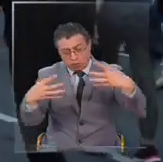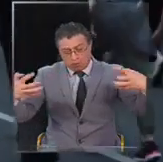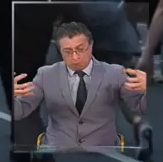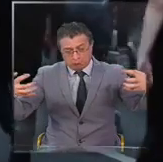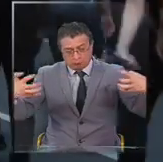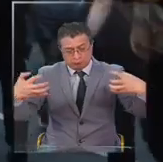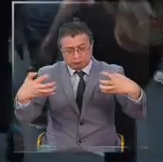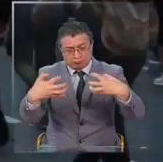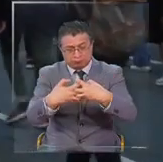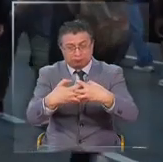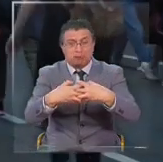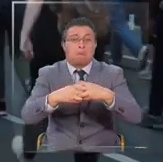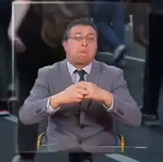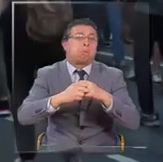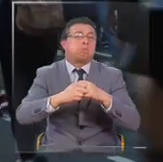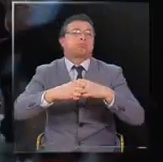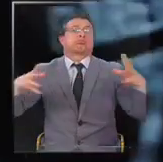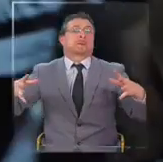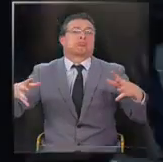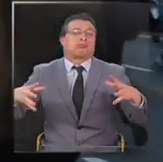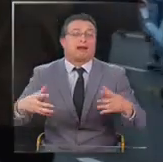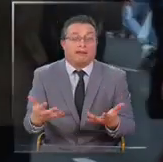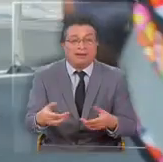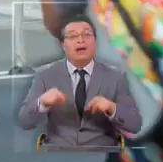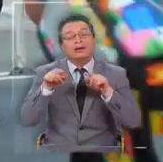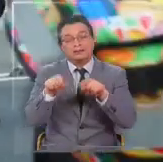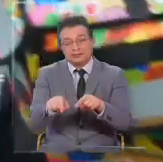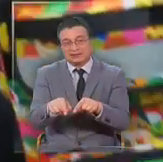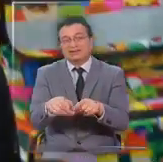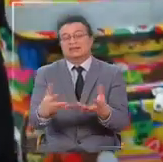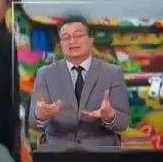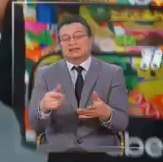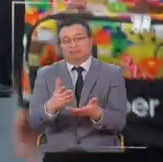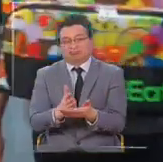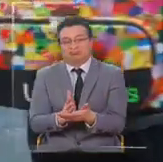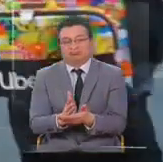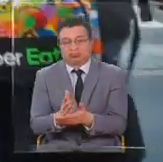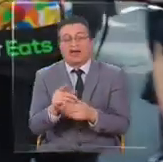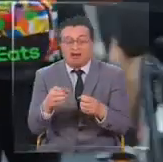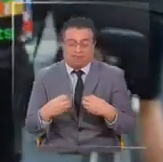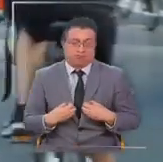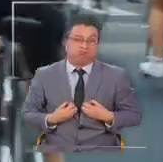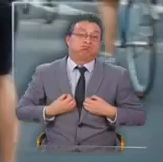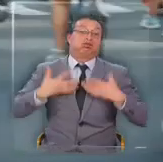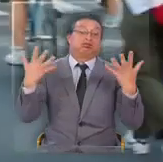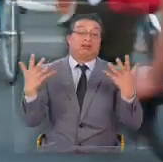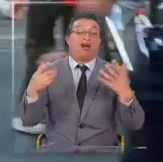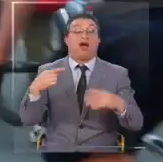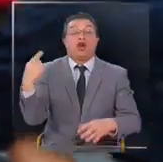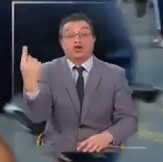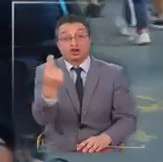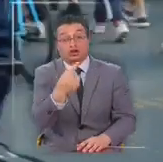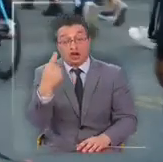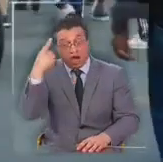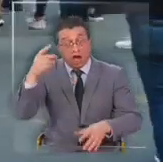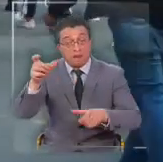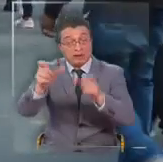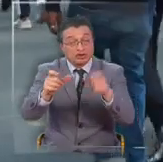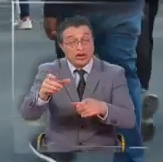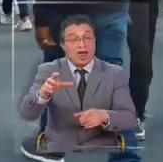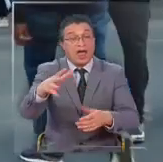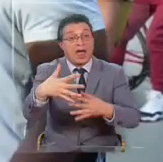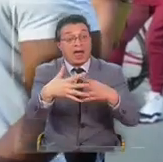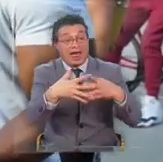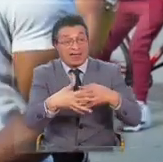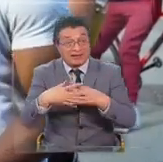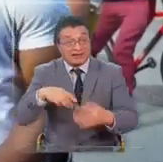de tiempo que episodios como el de Rodney King y el de ahora hacen estallar y le recuerdan a la sociedad estadounidense que